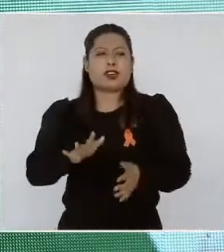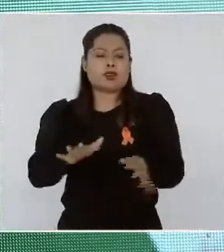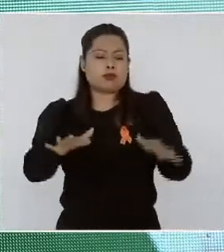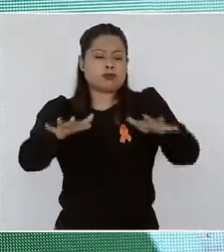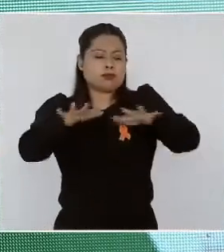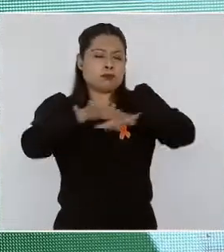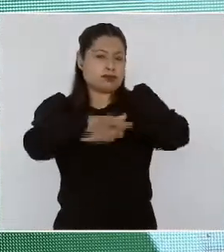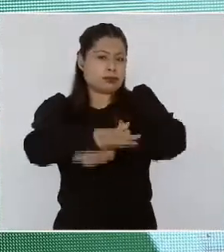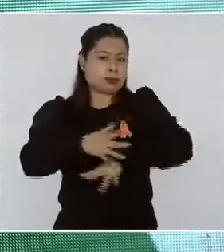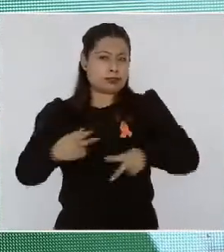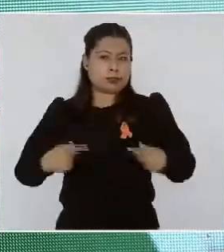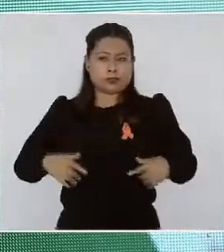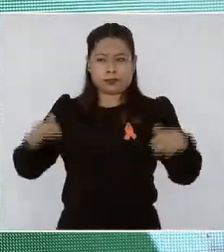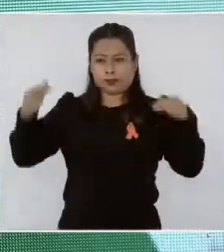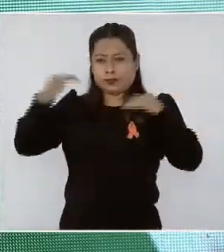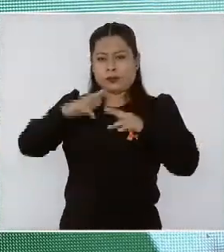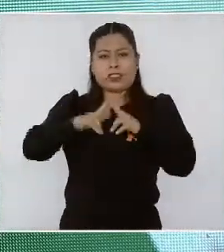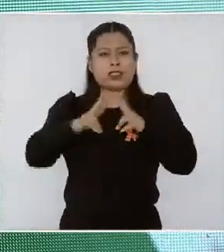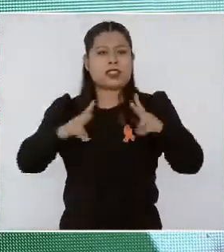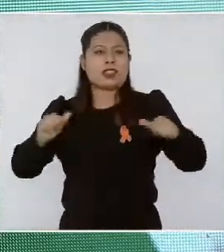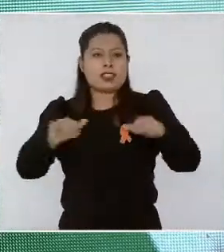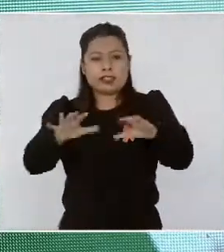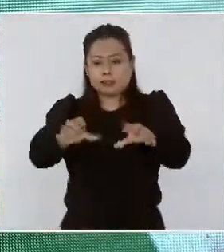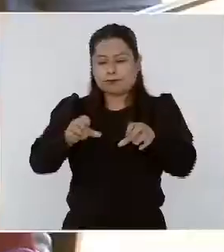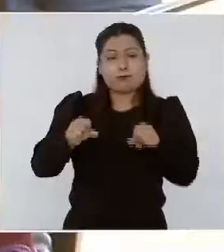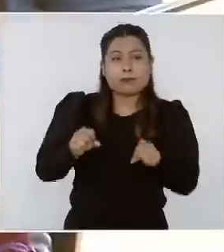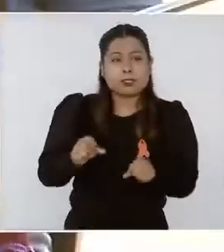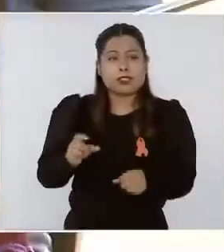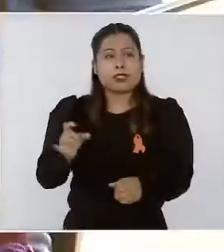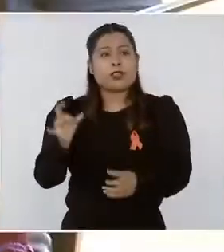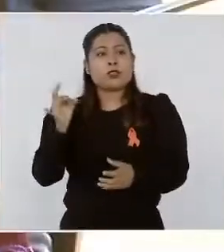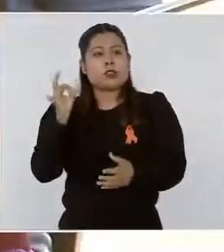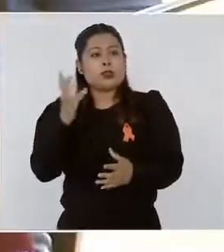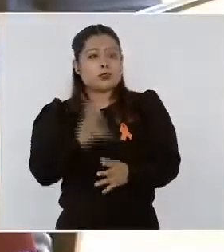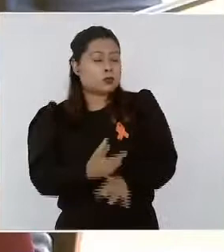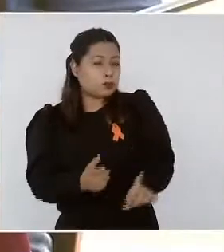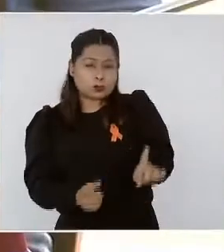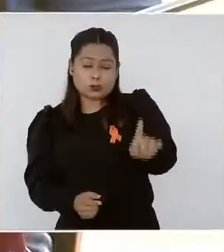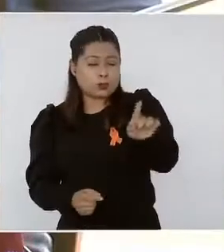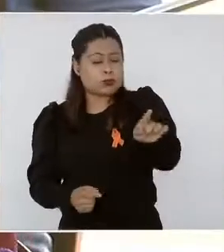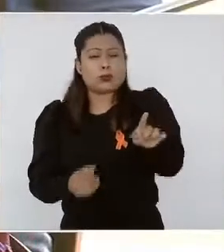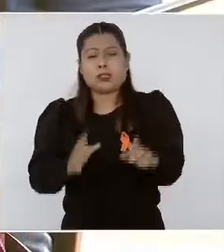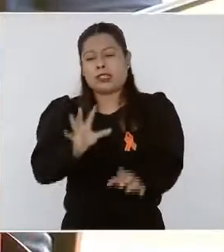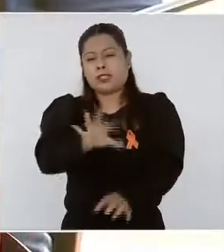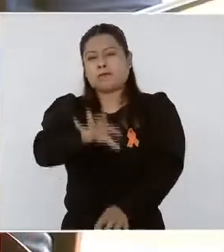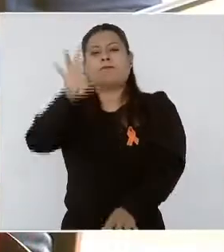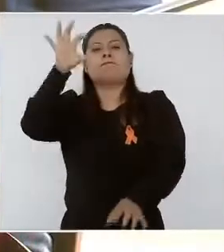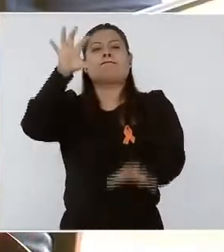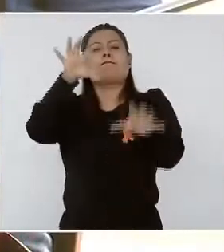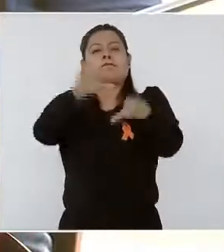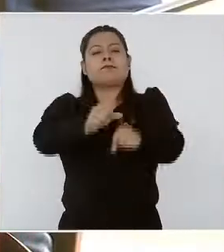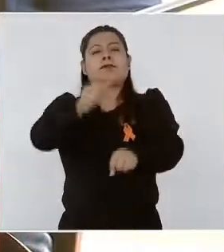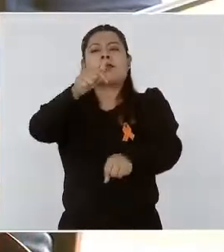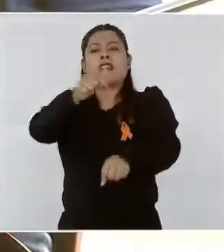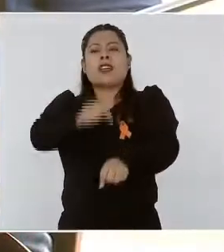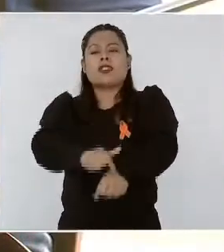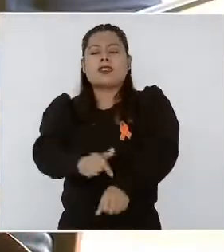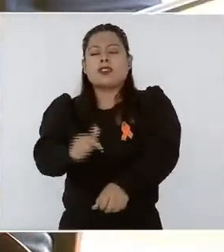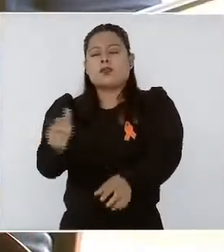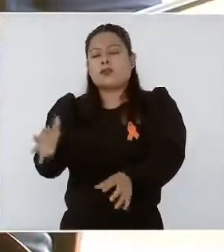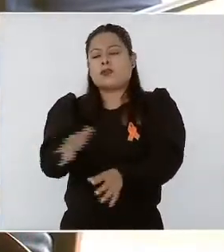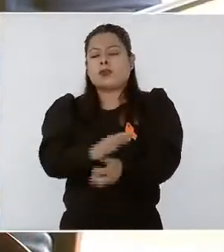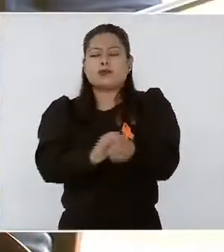adultos. Nadie lo puede detener. Solo tú eres la esperanza, de atrapar al tiempo